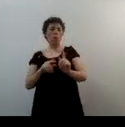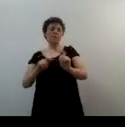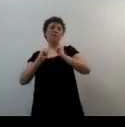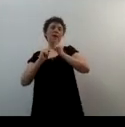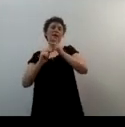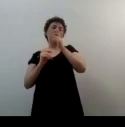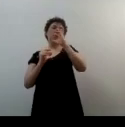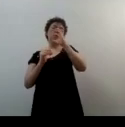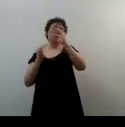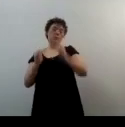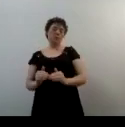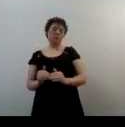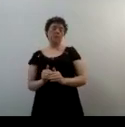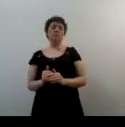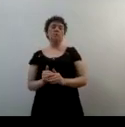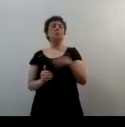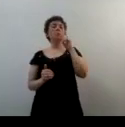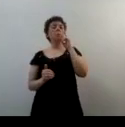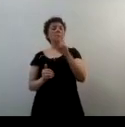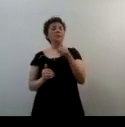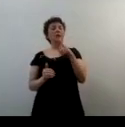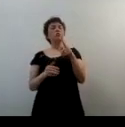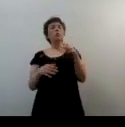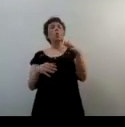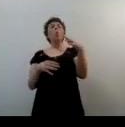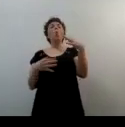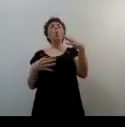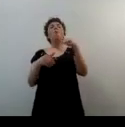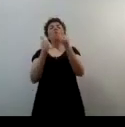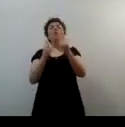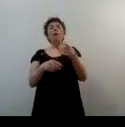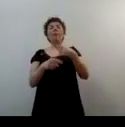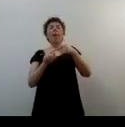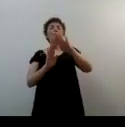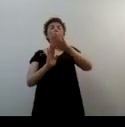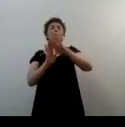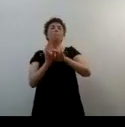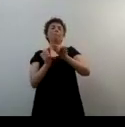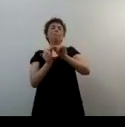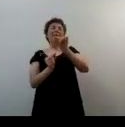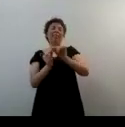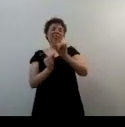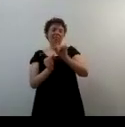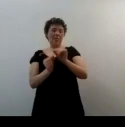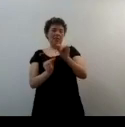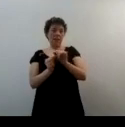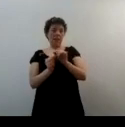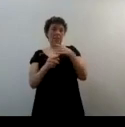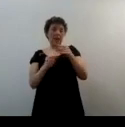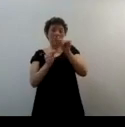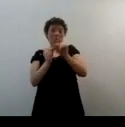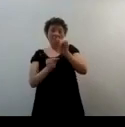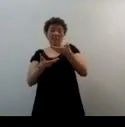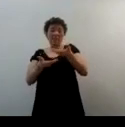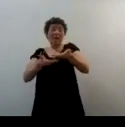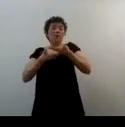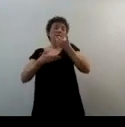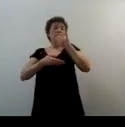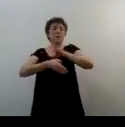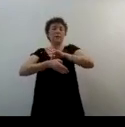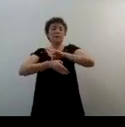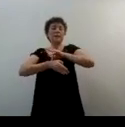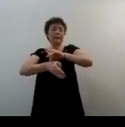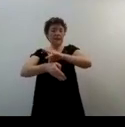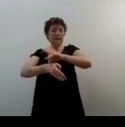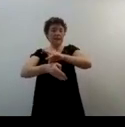tanto carbohidrato. Entonces, como veis, esto es unidades de medida. ¿Y por qué unidades de medida? Pues para partir de esas unidades de medida, deciros